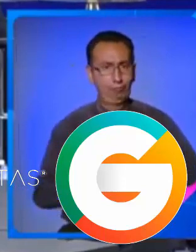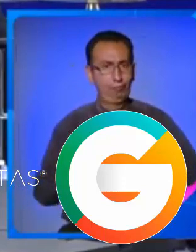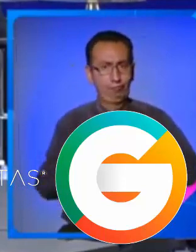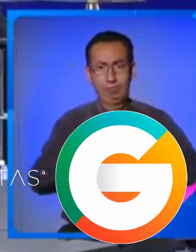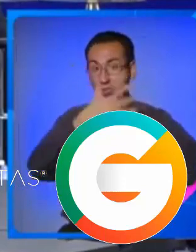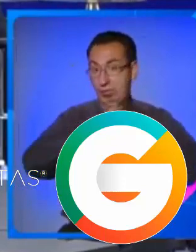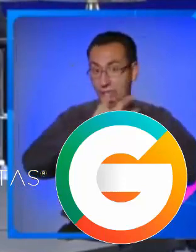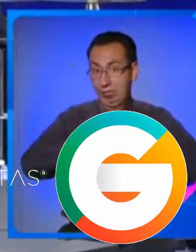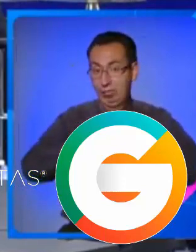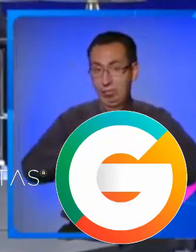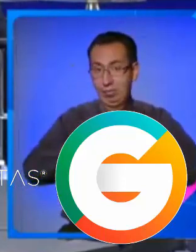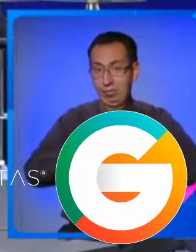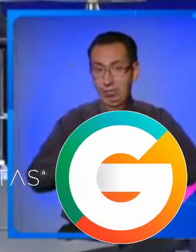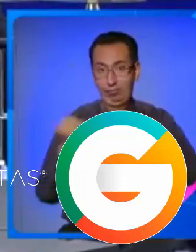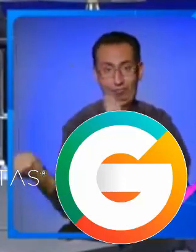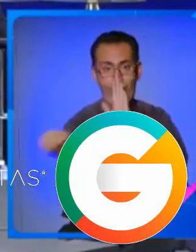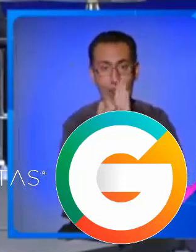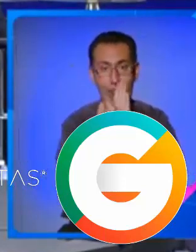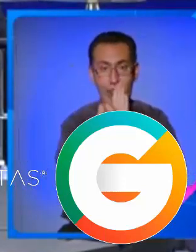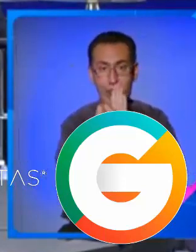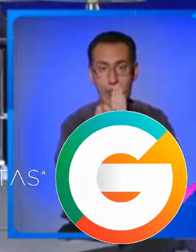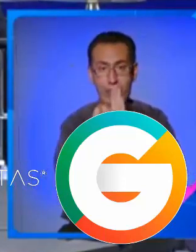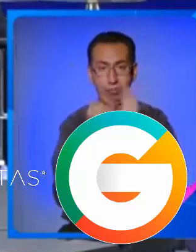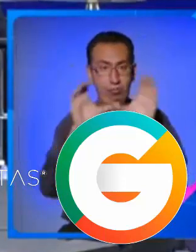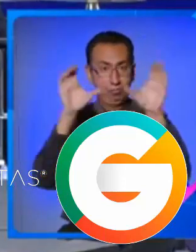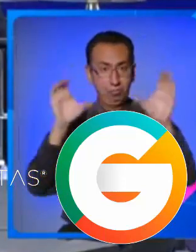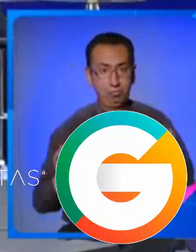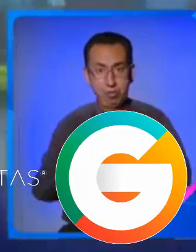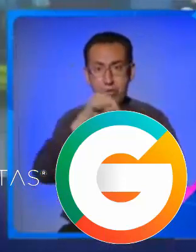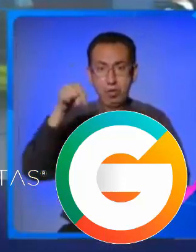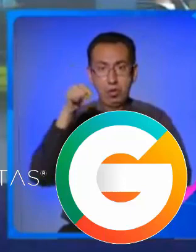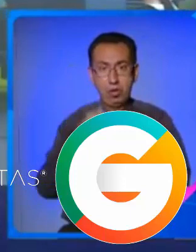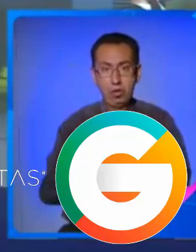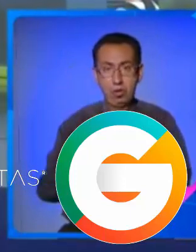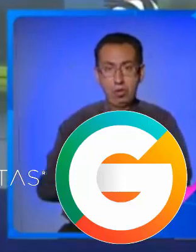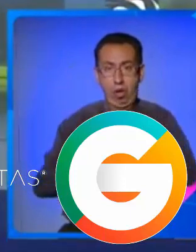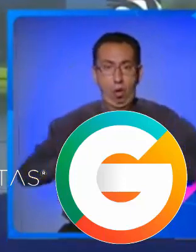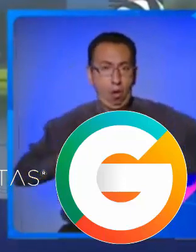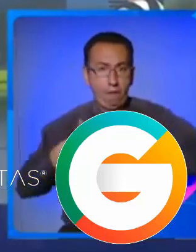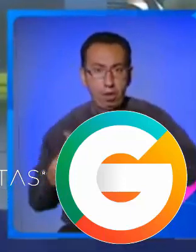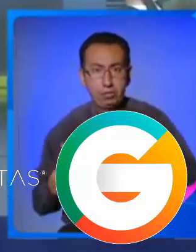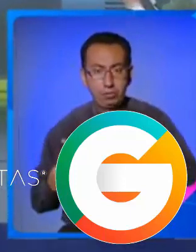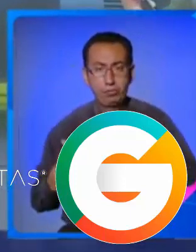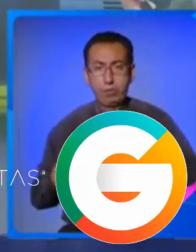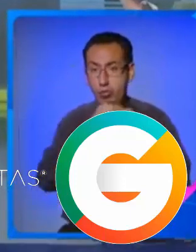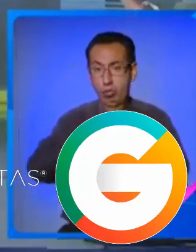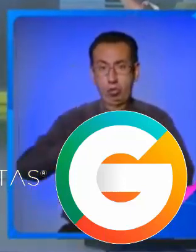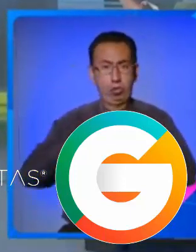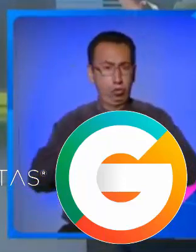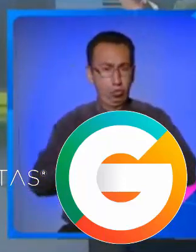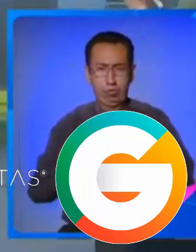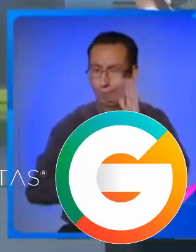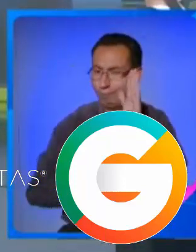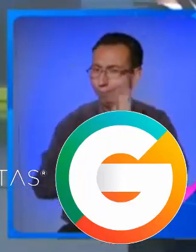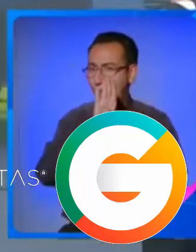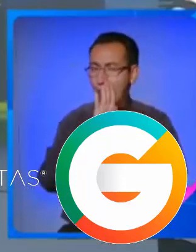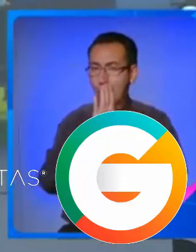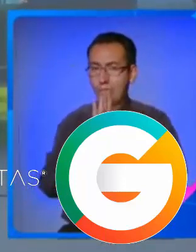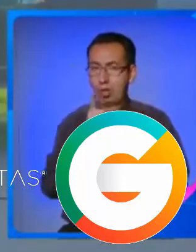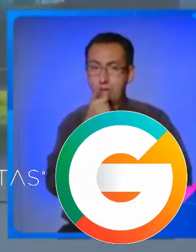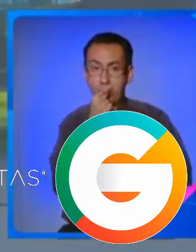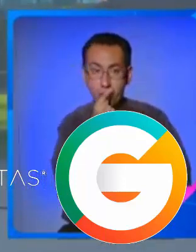5ª ocasión la acreditación del Centro de Evaluación y Control de Confianza. Y para seguir fortaleciendo a nuestras